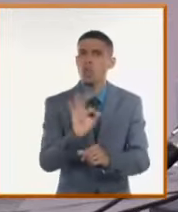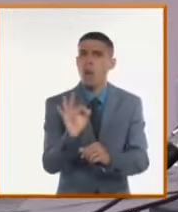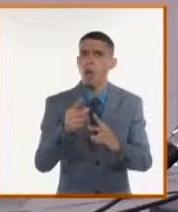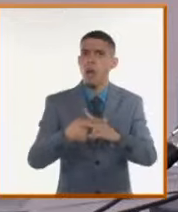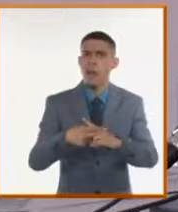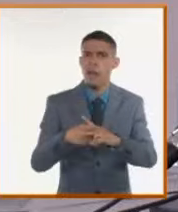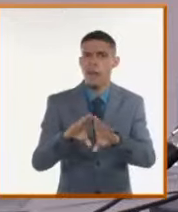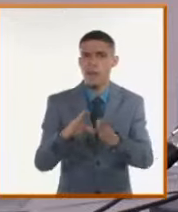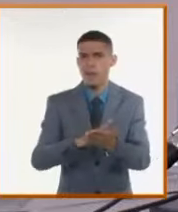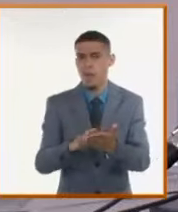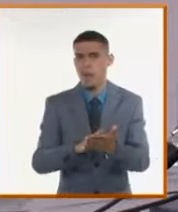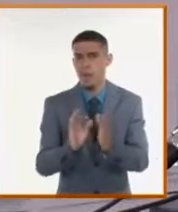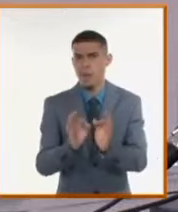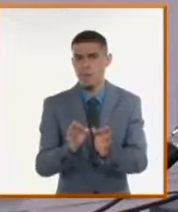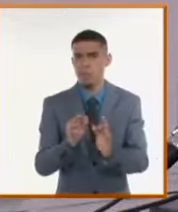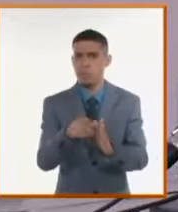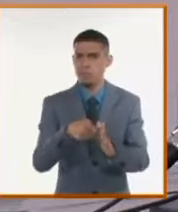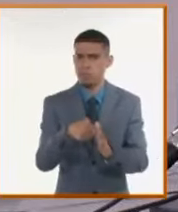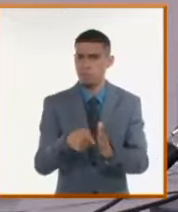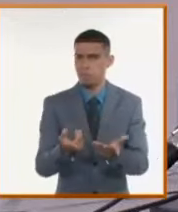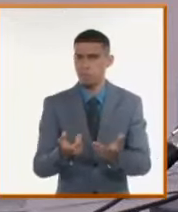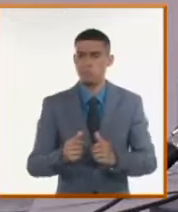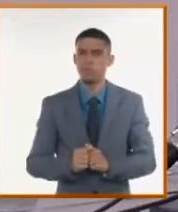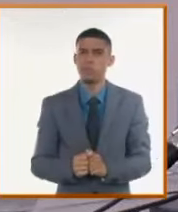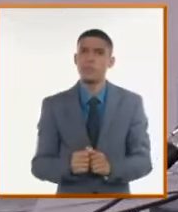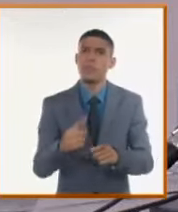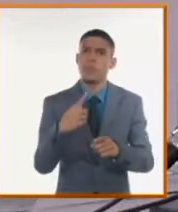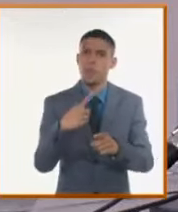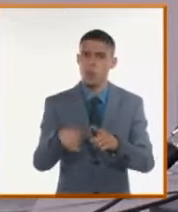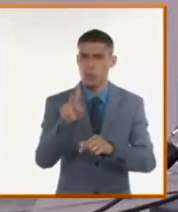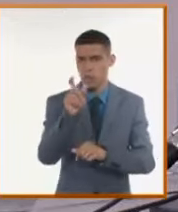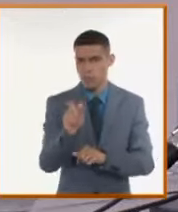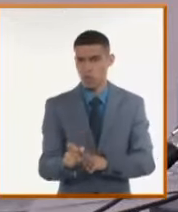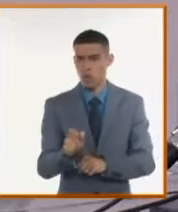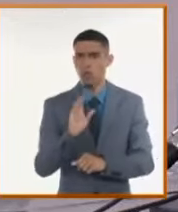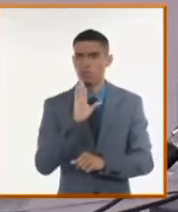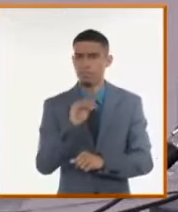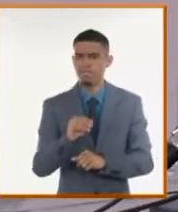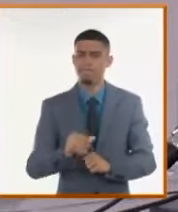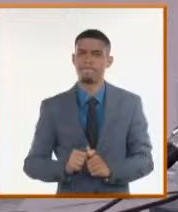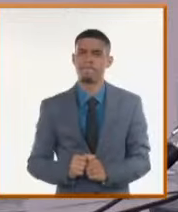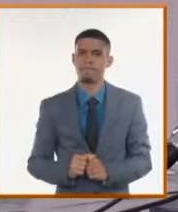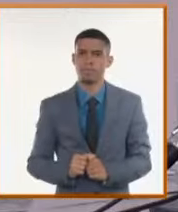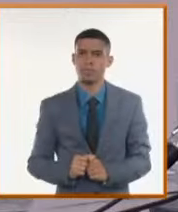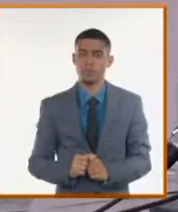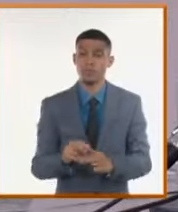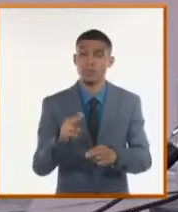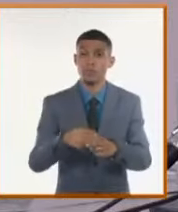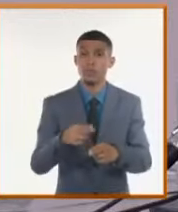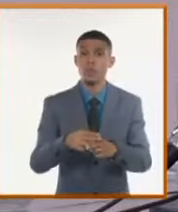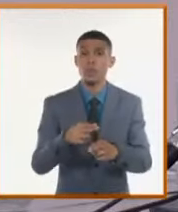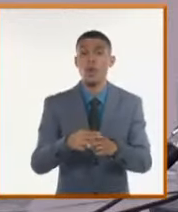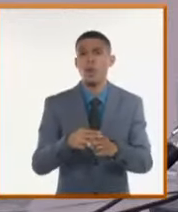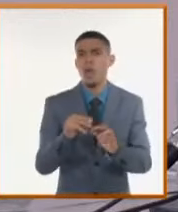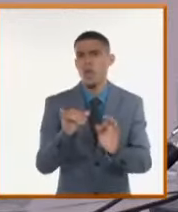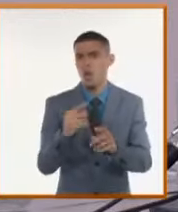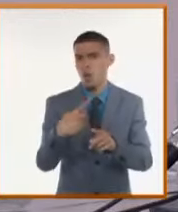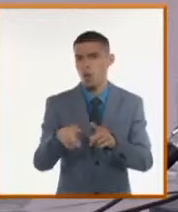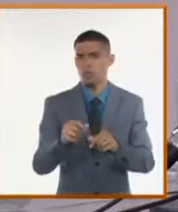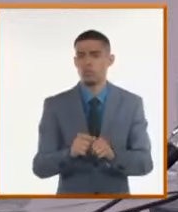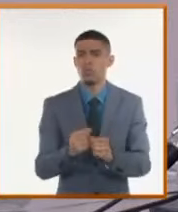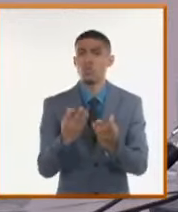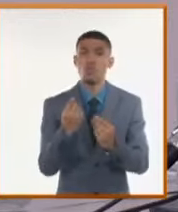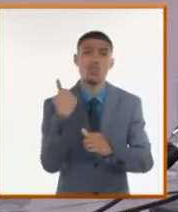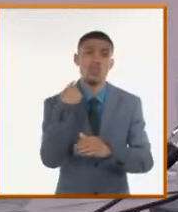ferroviaria de jobabo eh otra persona eh que se presenta como analizando dice desde hace varios años